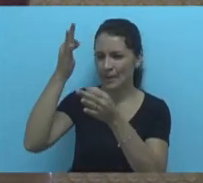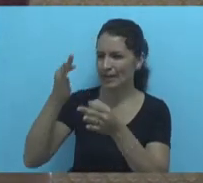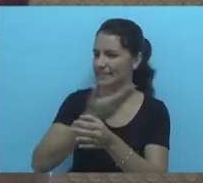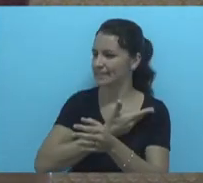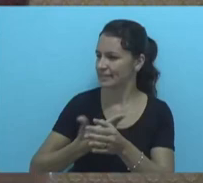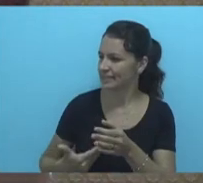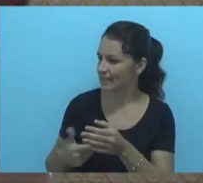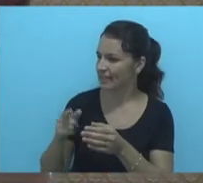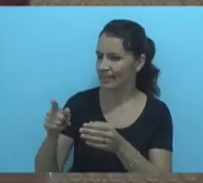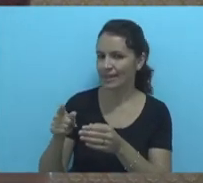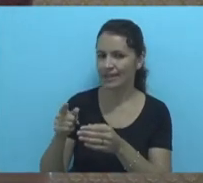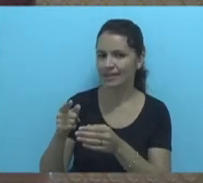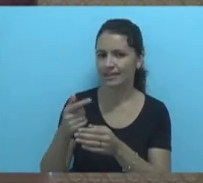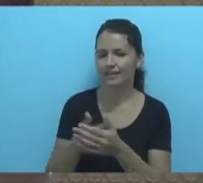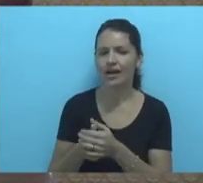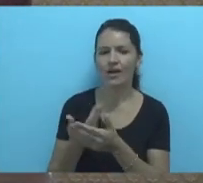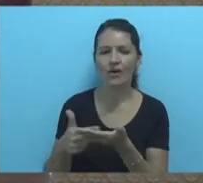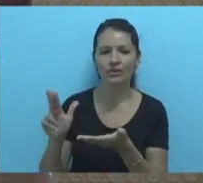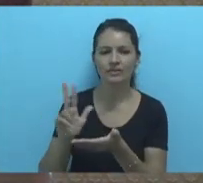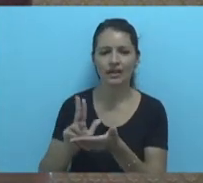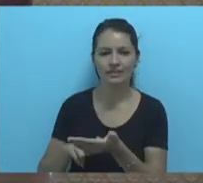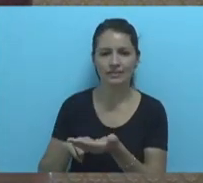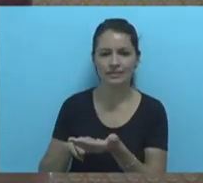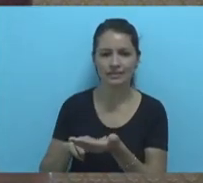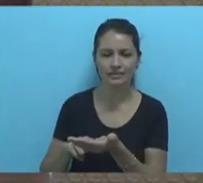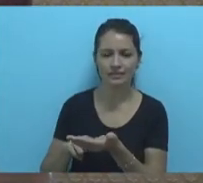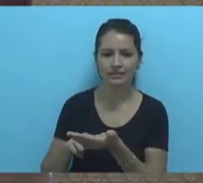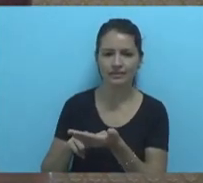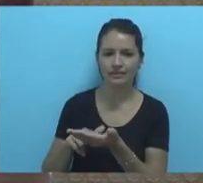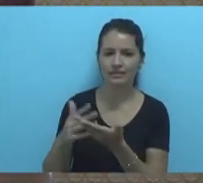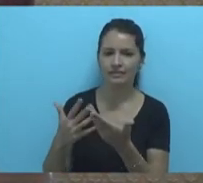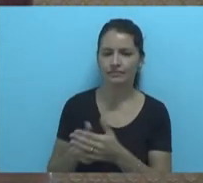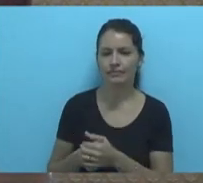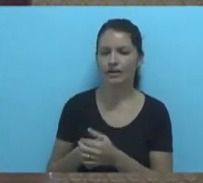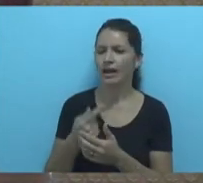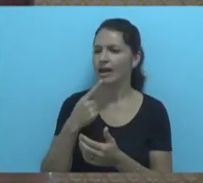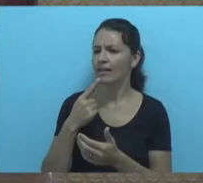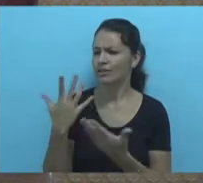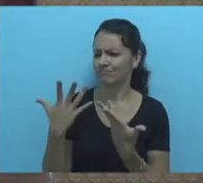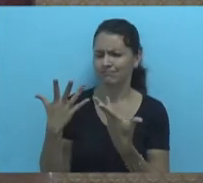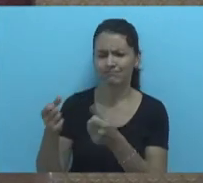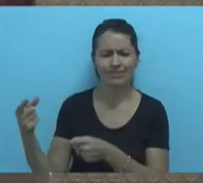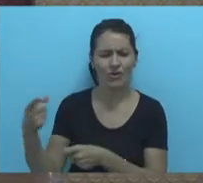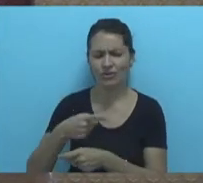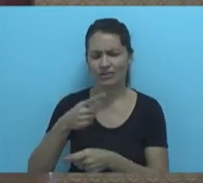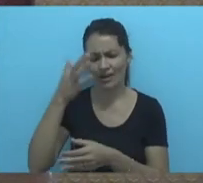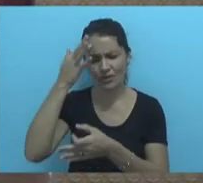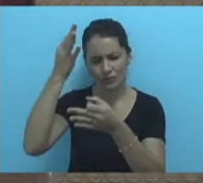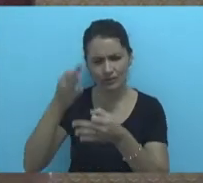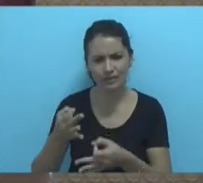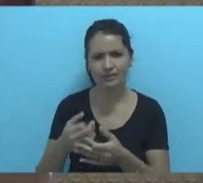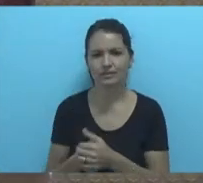la provincia de Santa Fe, que una vez más ha consagrado institucionalmente una enorme injusticia y